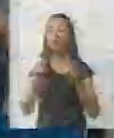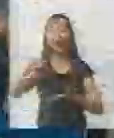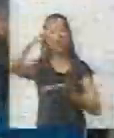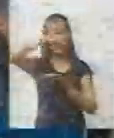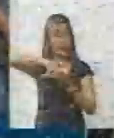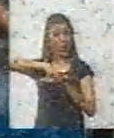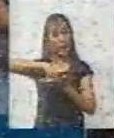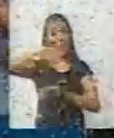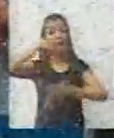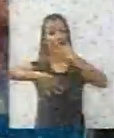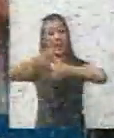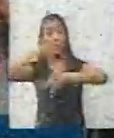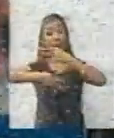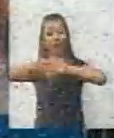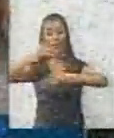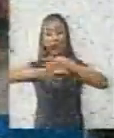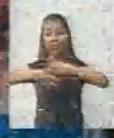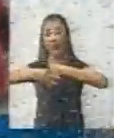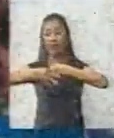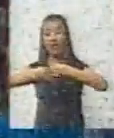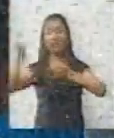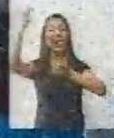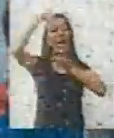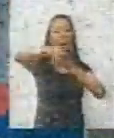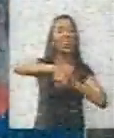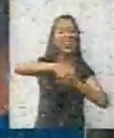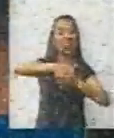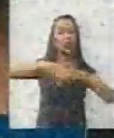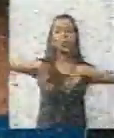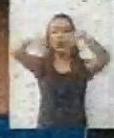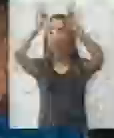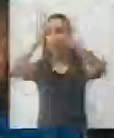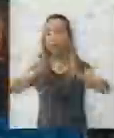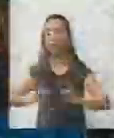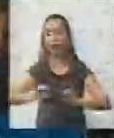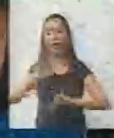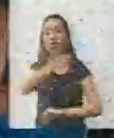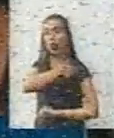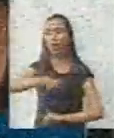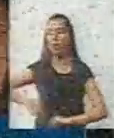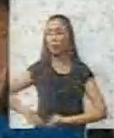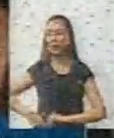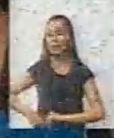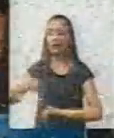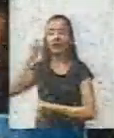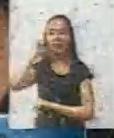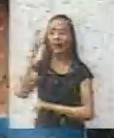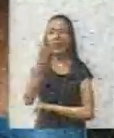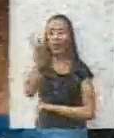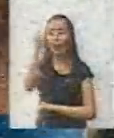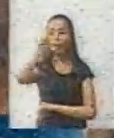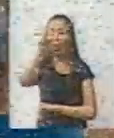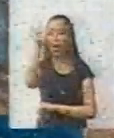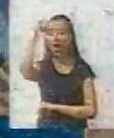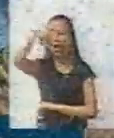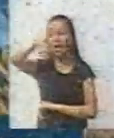tenemos ahí en el acceso es de la feria, es de la cooperativa. En la gestión de Hualampa, él se lo dio a su hermano. Y hasta